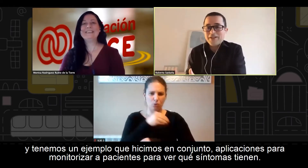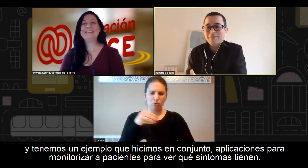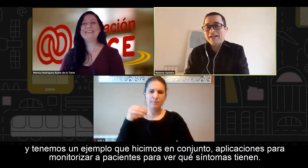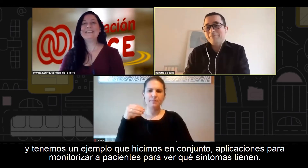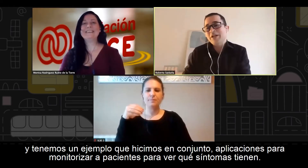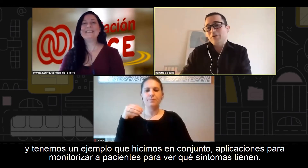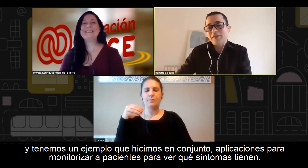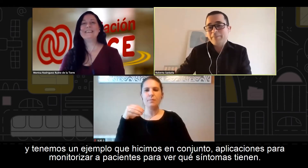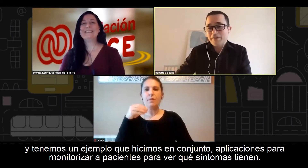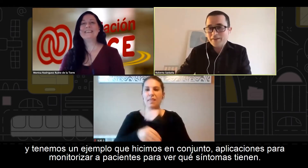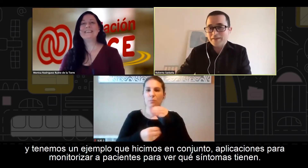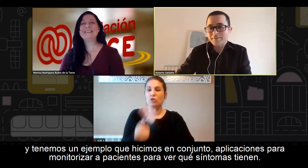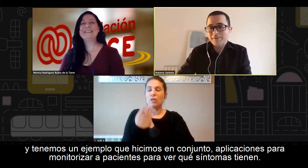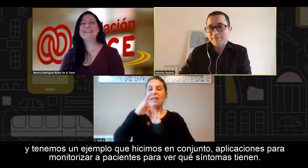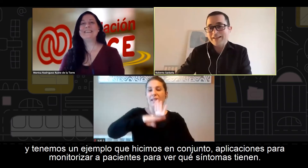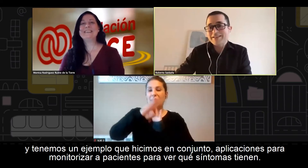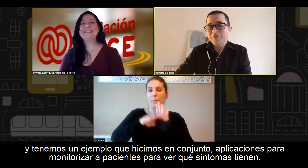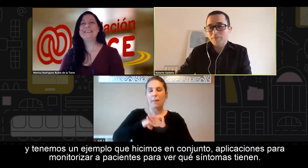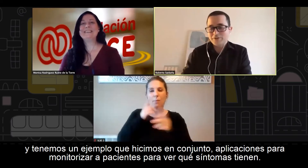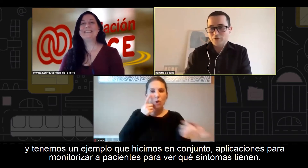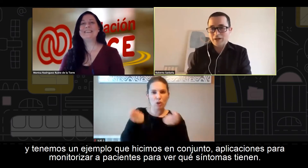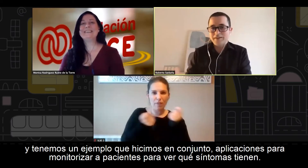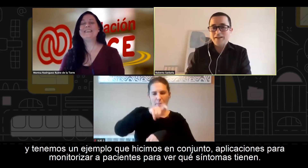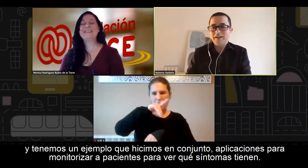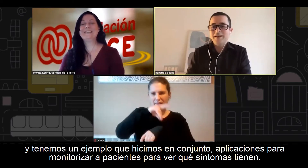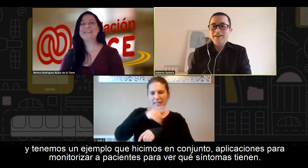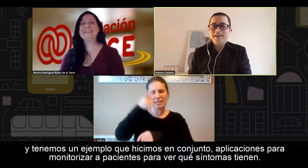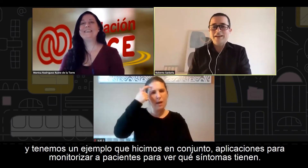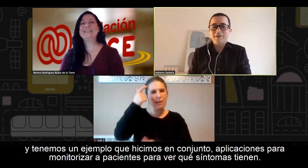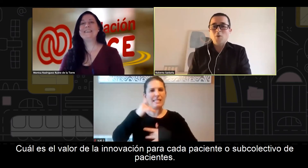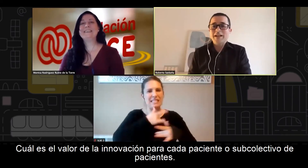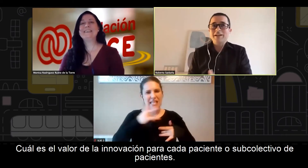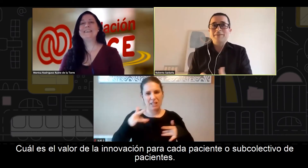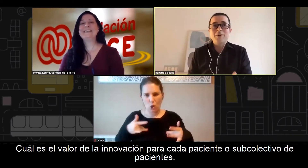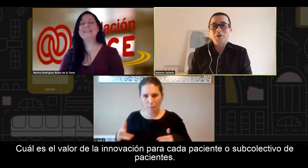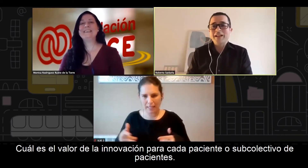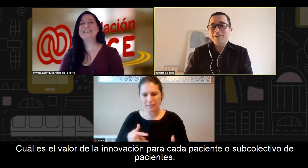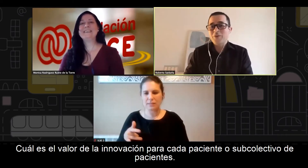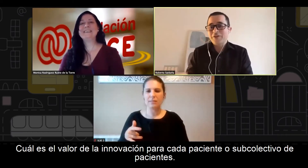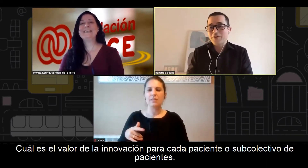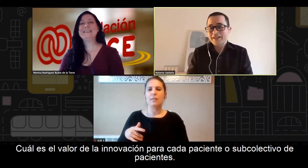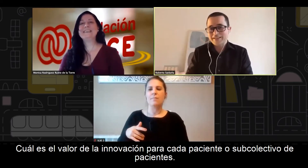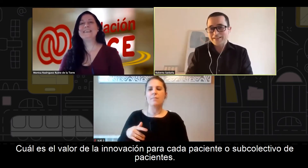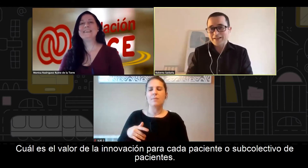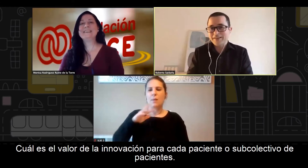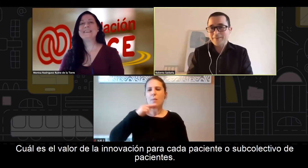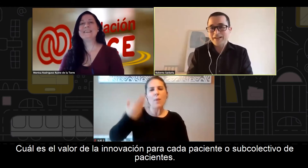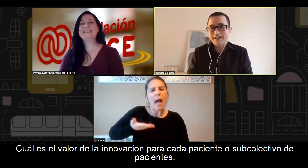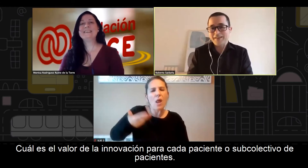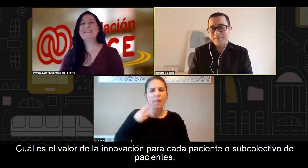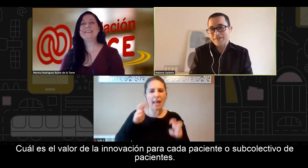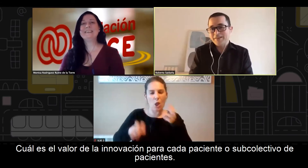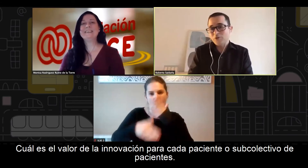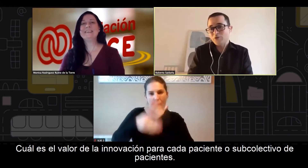aplicaciones para monitorizar a pacientes, para ver qué síntomas son los que tienen, cuál es el valor de la innovación exactamente para